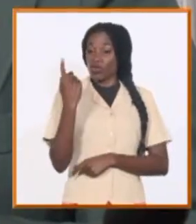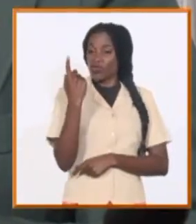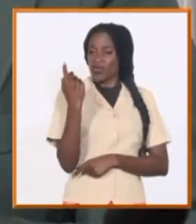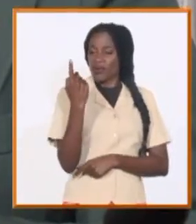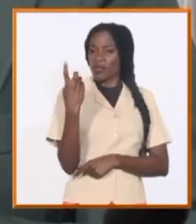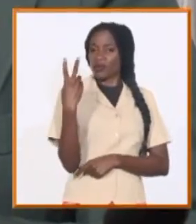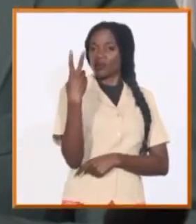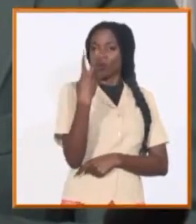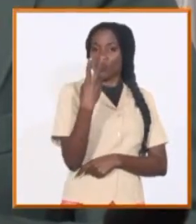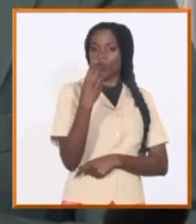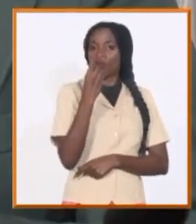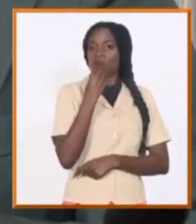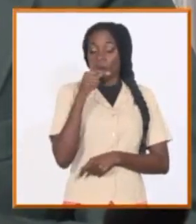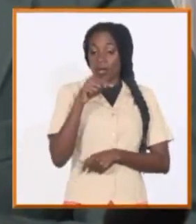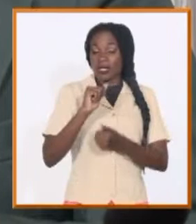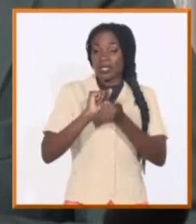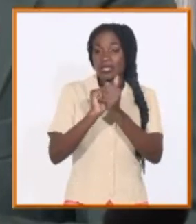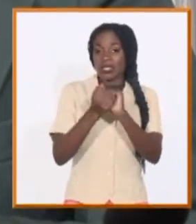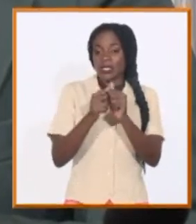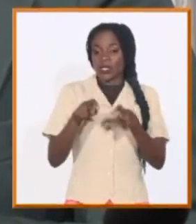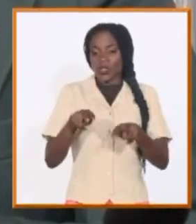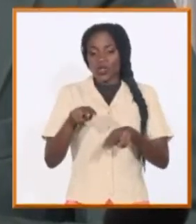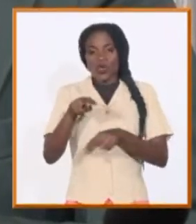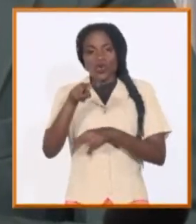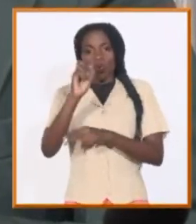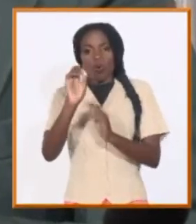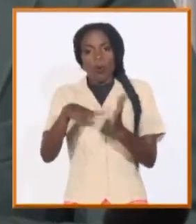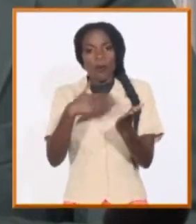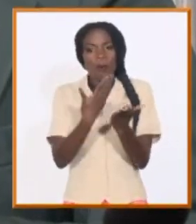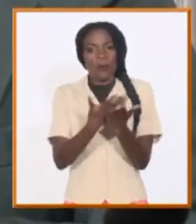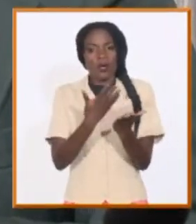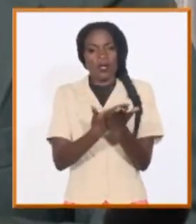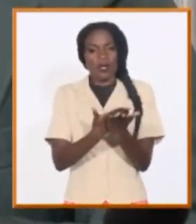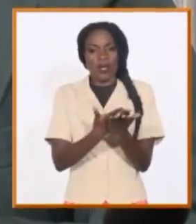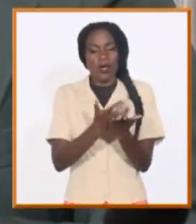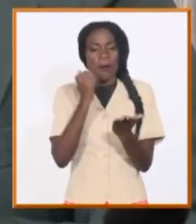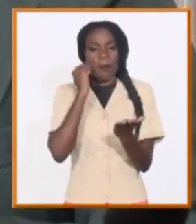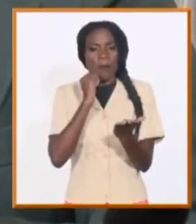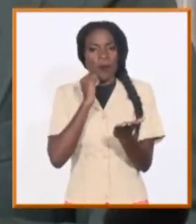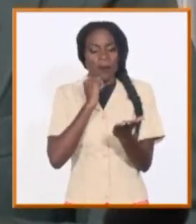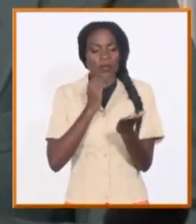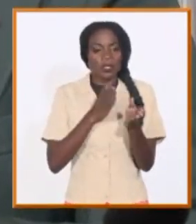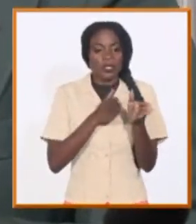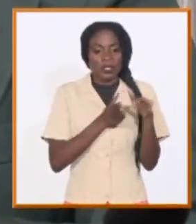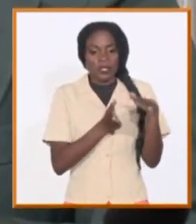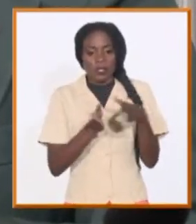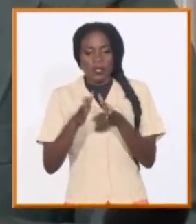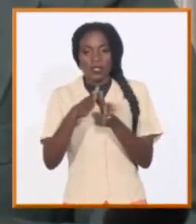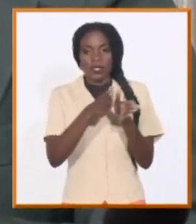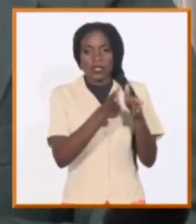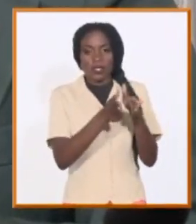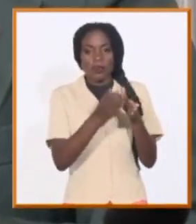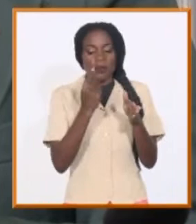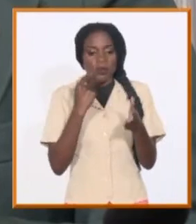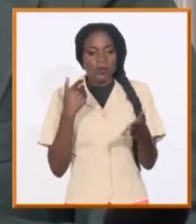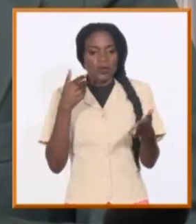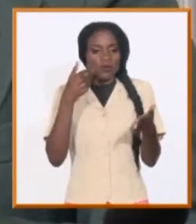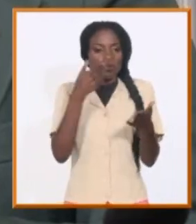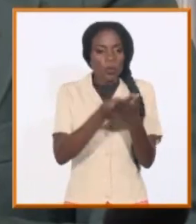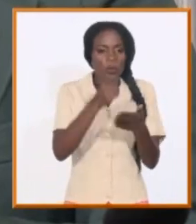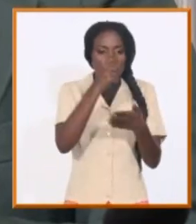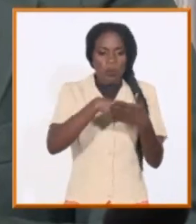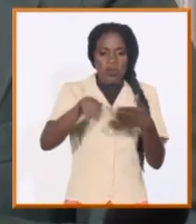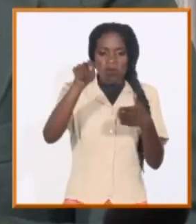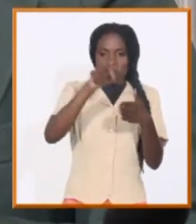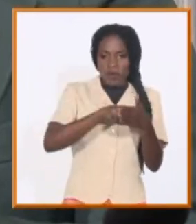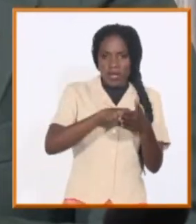para enmarcar y es un deporte que nuevamente pide a gritos que tenga una ruta crítica bien trazada y planificada rumbo